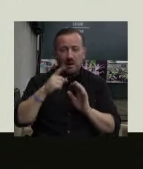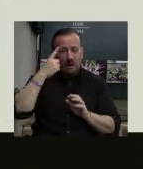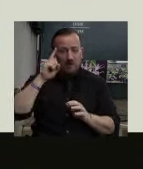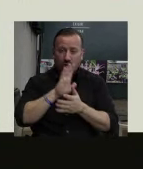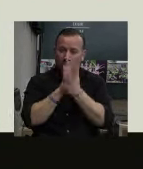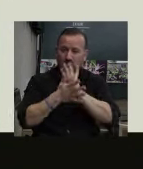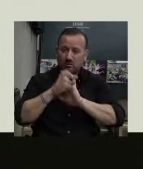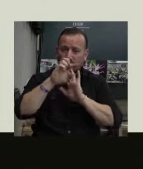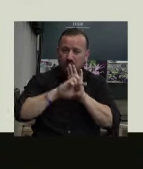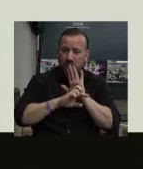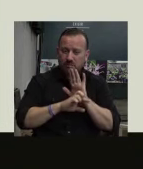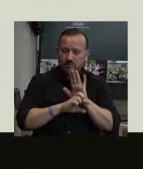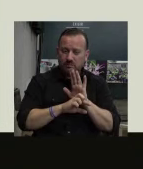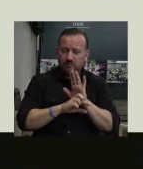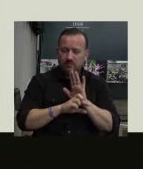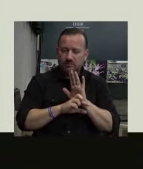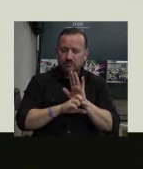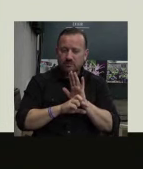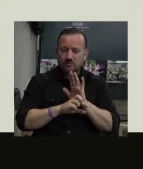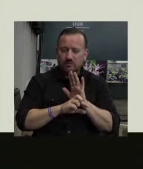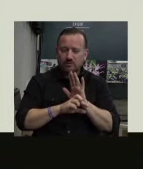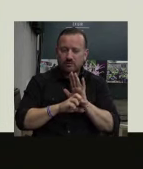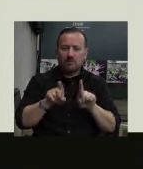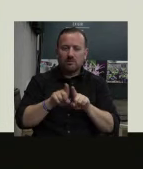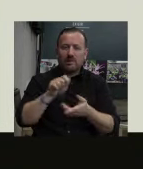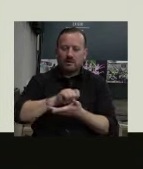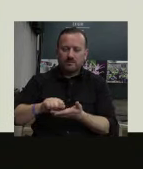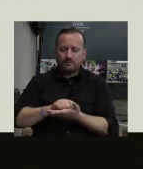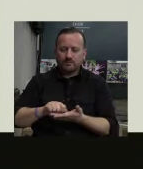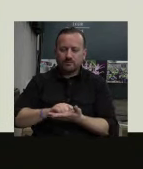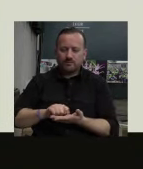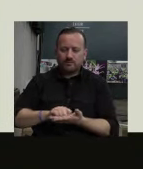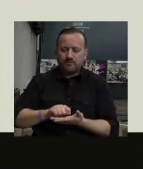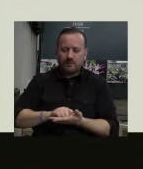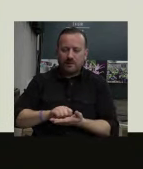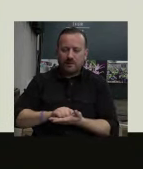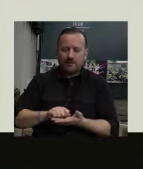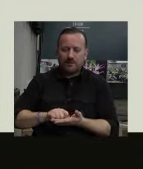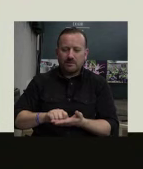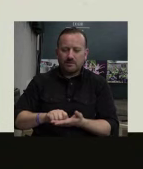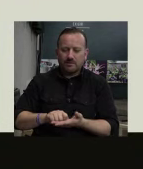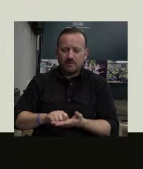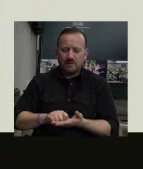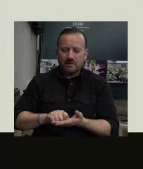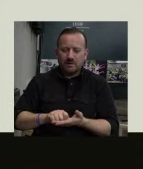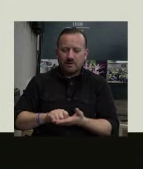los proyectos escribir escribir